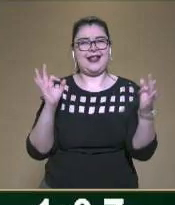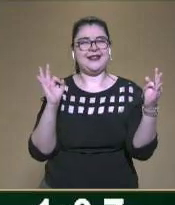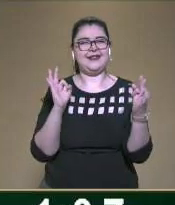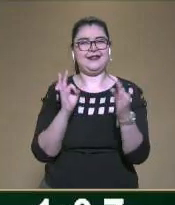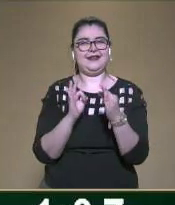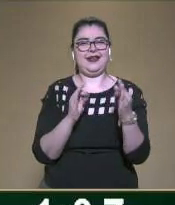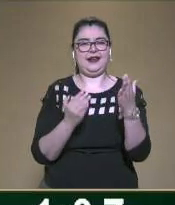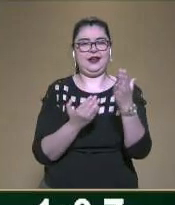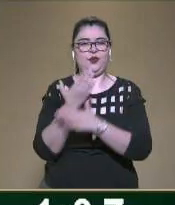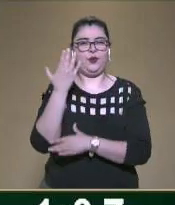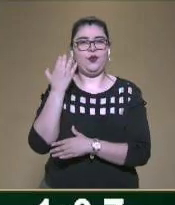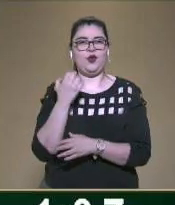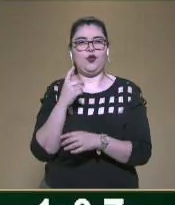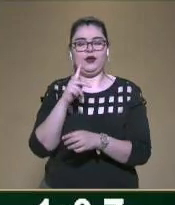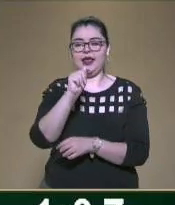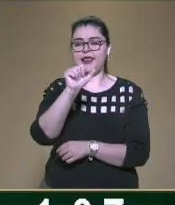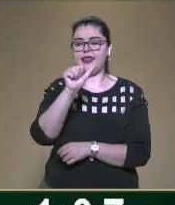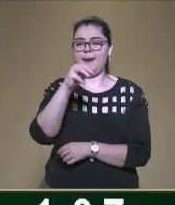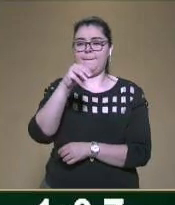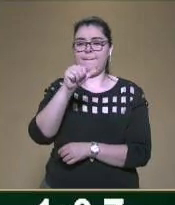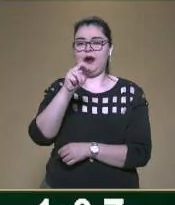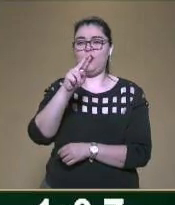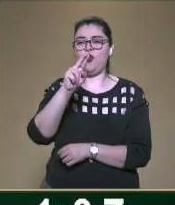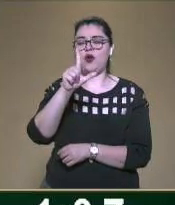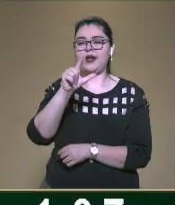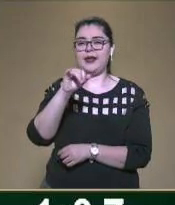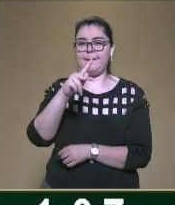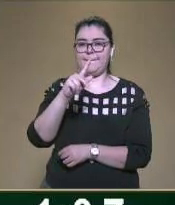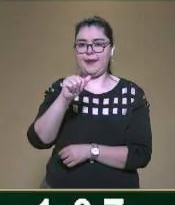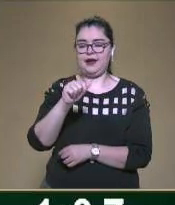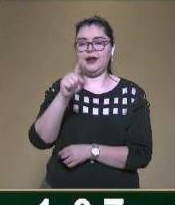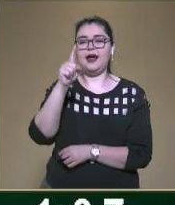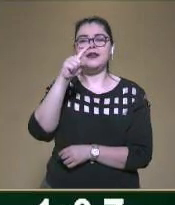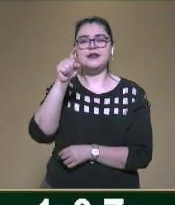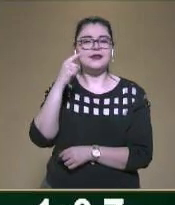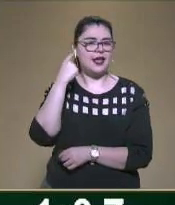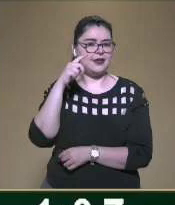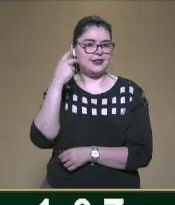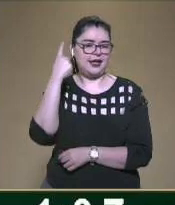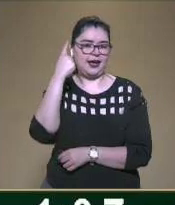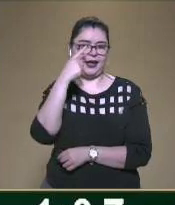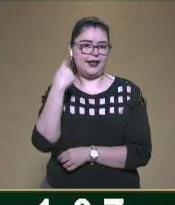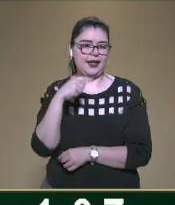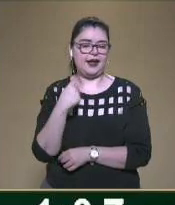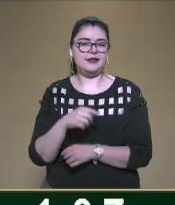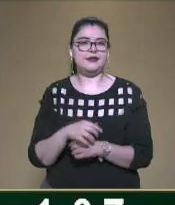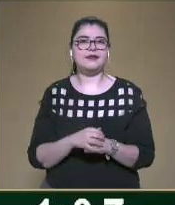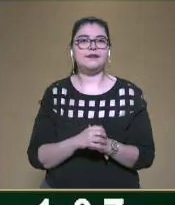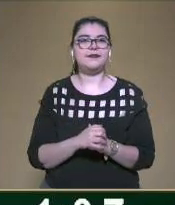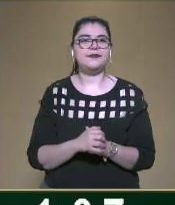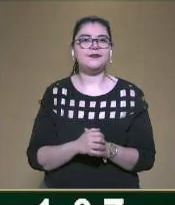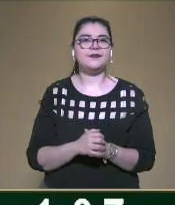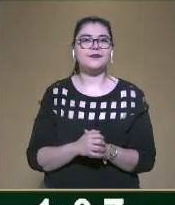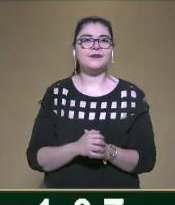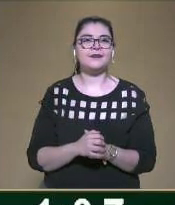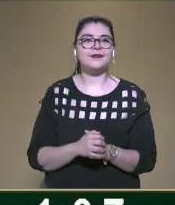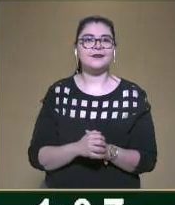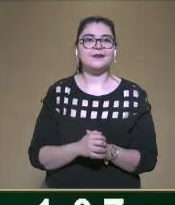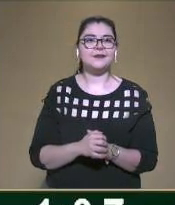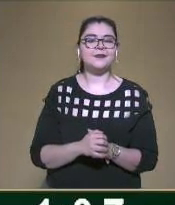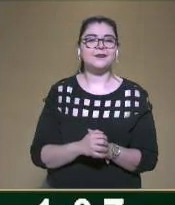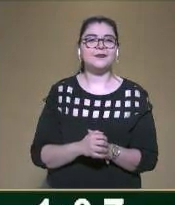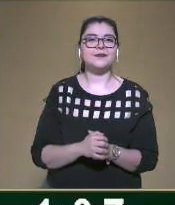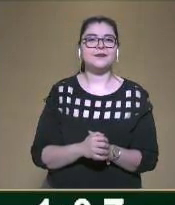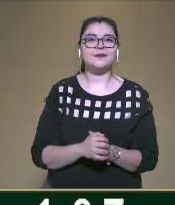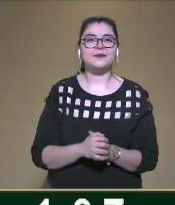bien. Tamaulipas. San Luis Potosí. Zacatecas. Ahí están esos estados o entidades federativas que